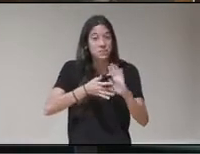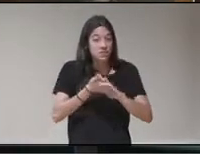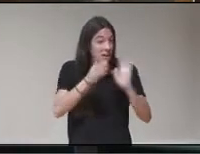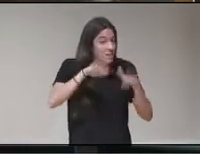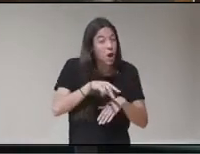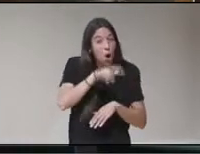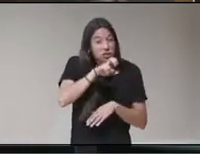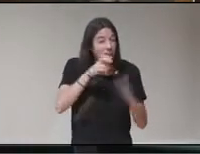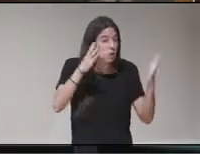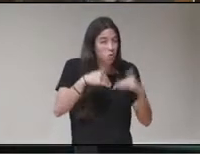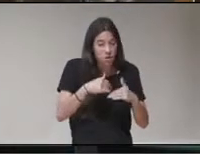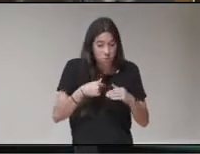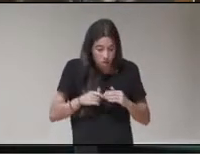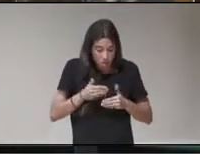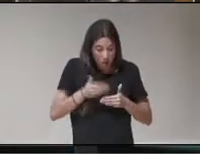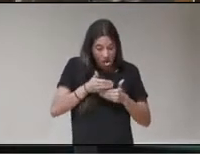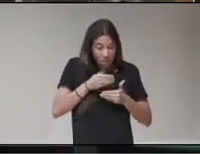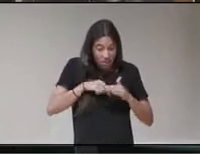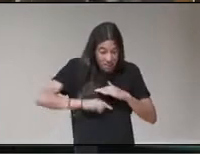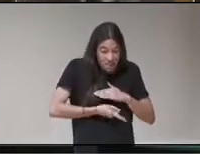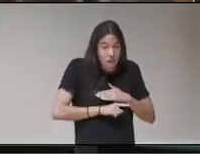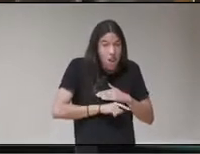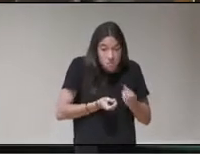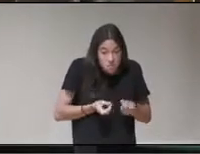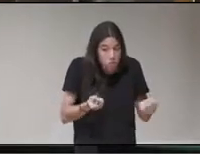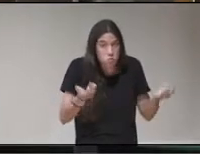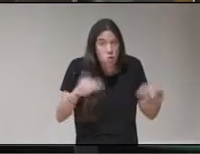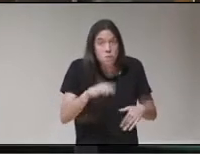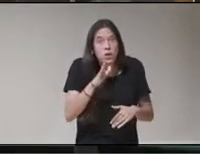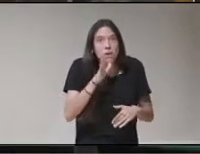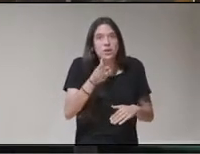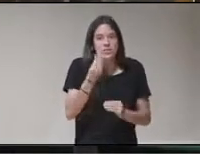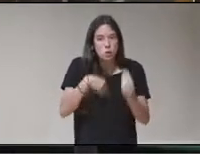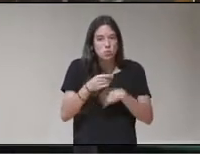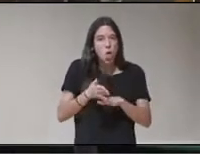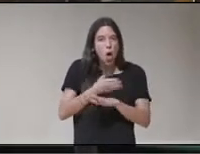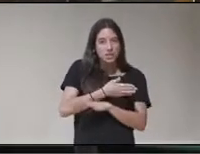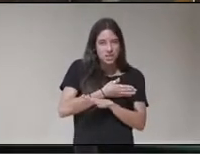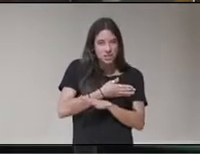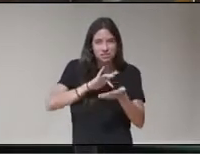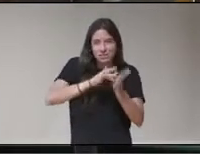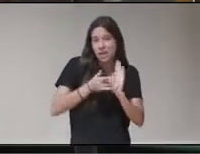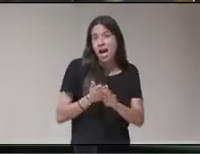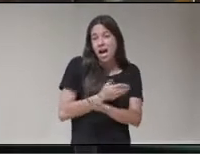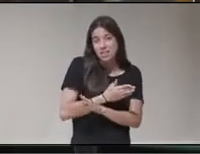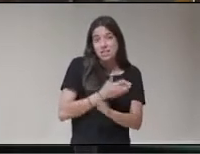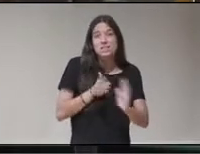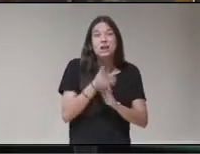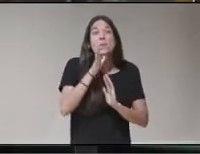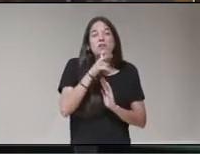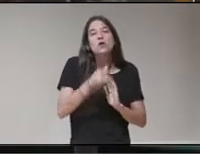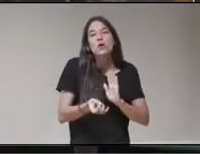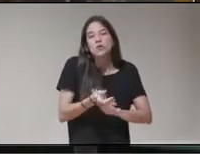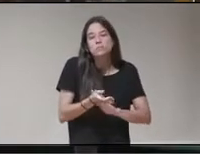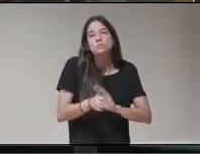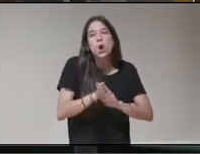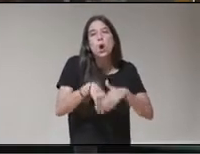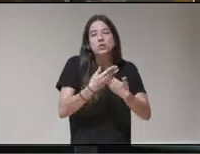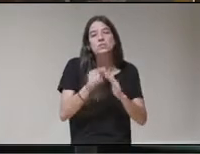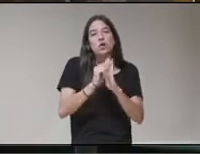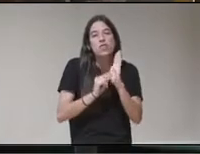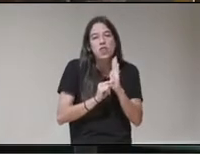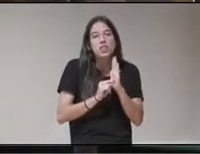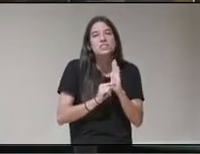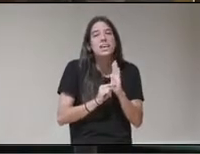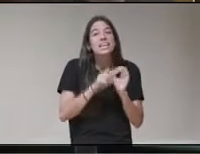oxígeno que salga a la luz intestinal porque ha sido consumido previamente. Se mantienen así las condiciones de anaerobiosis total que necesita